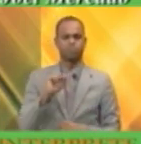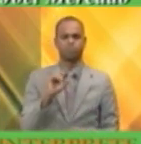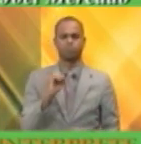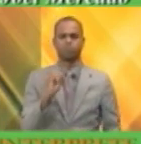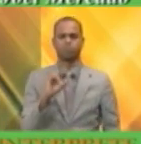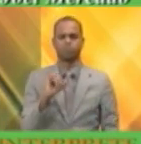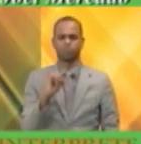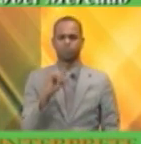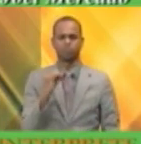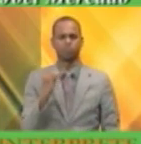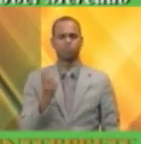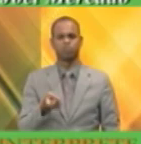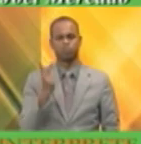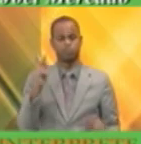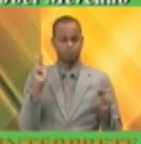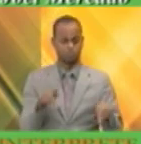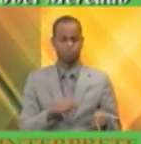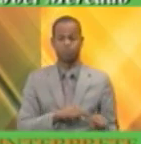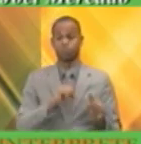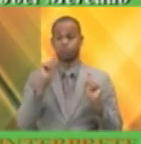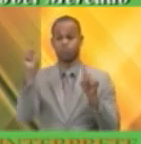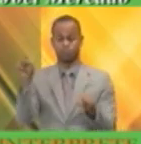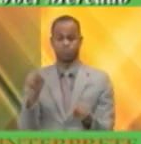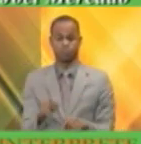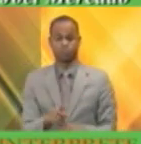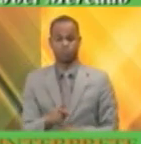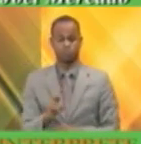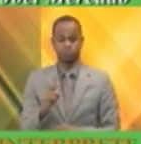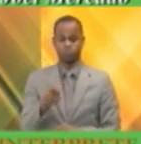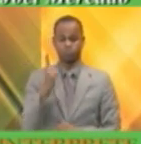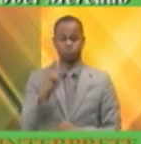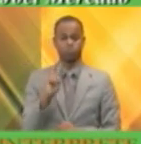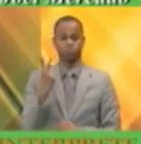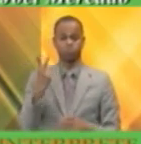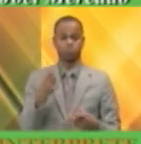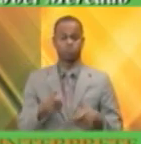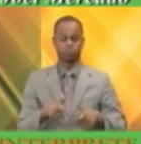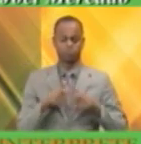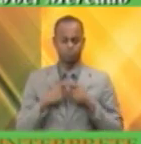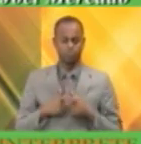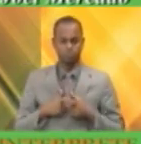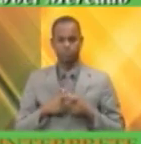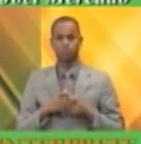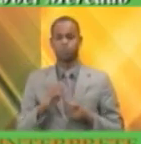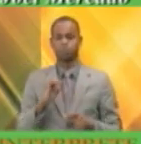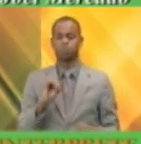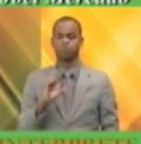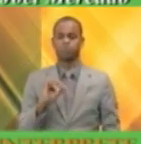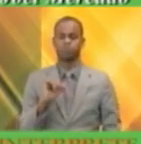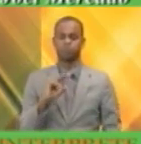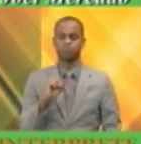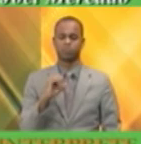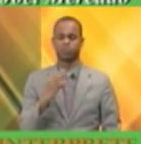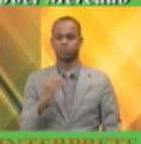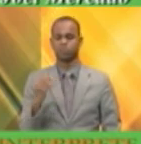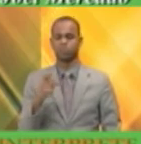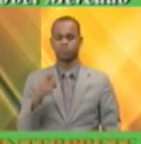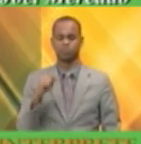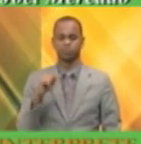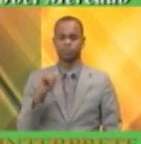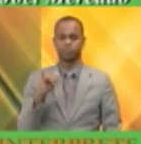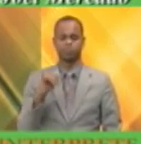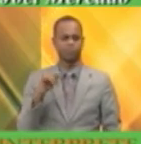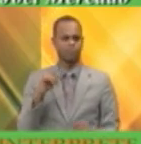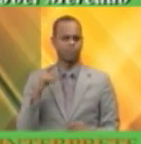personas. Oye, un doble campeón mundial en bronce y en plata. Odalí Gómez en tenis de mesa